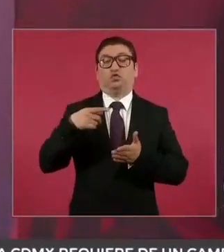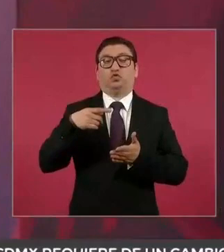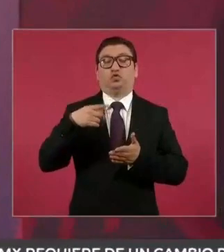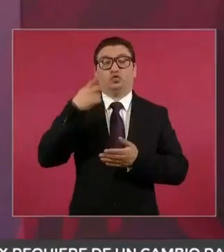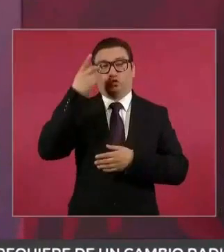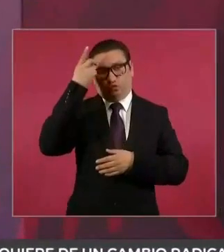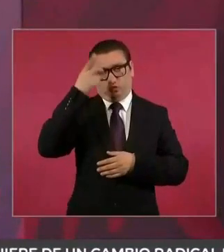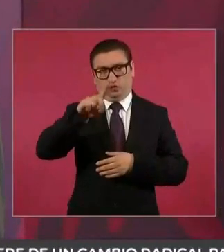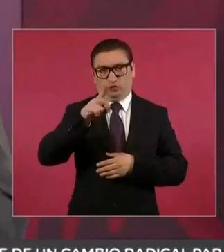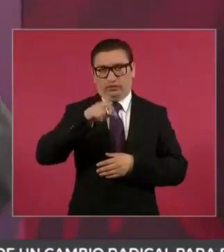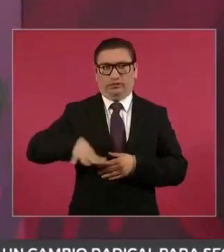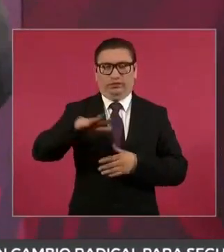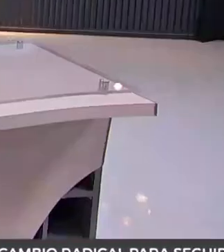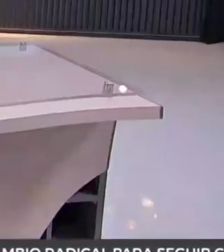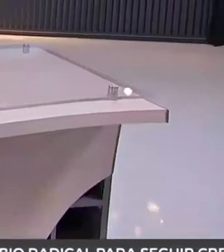medias.